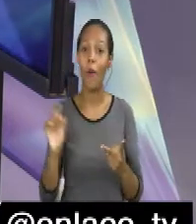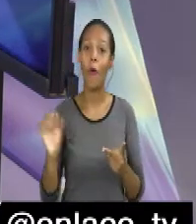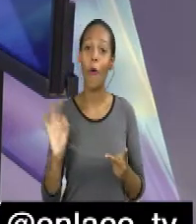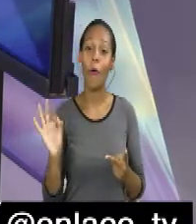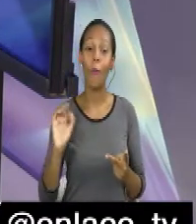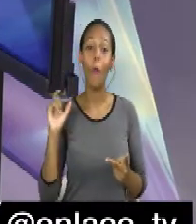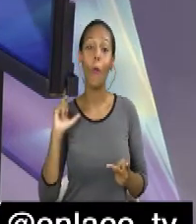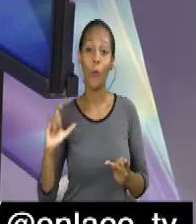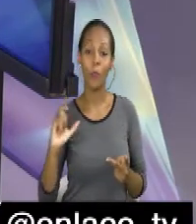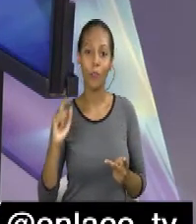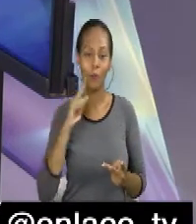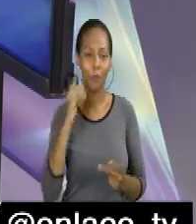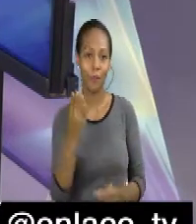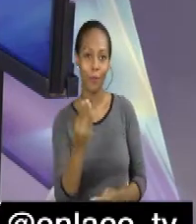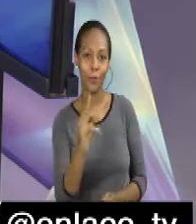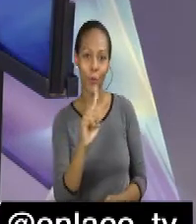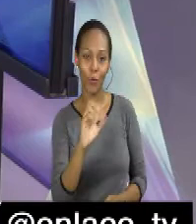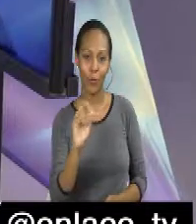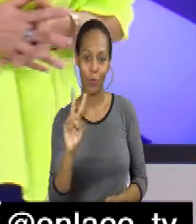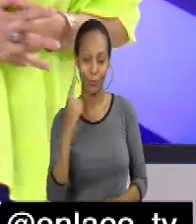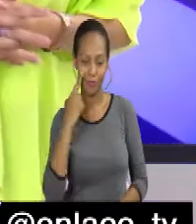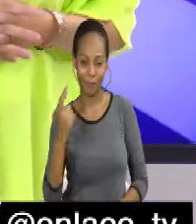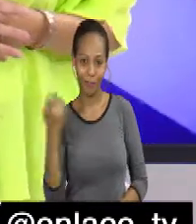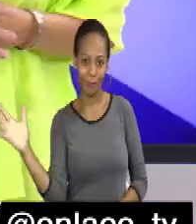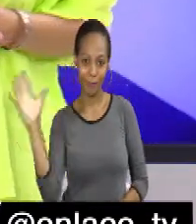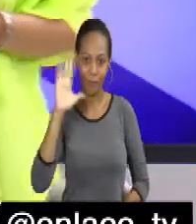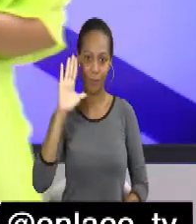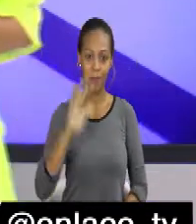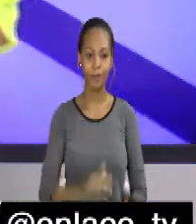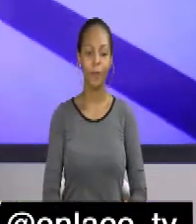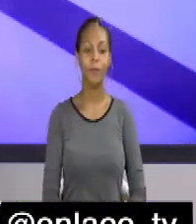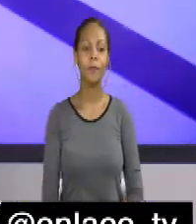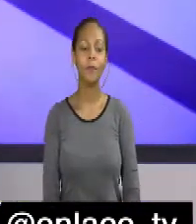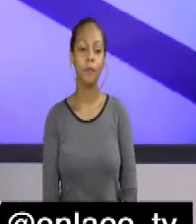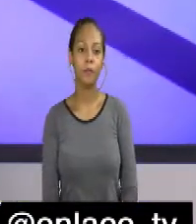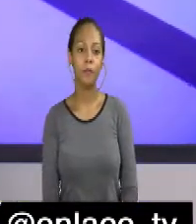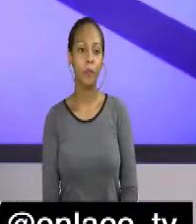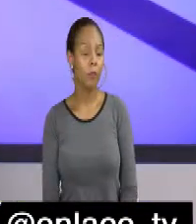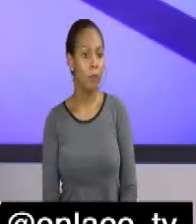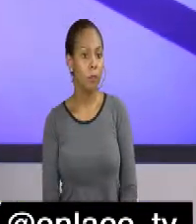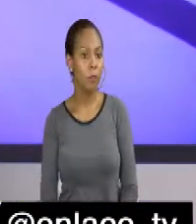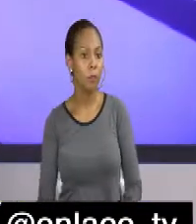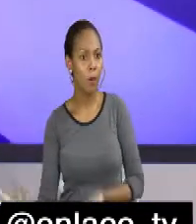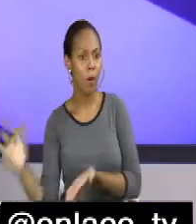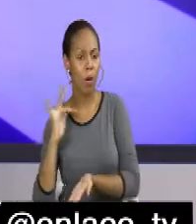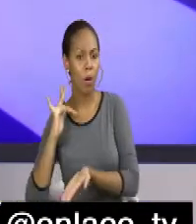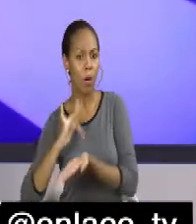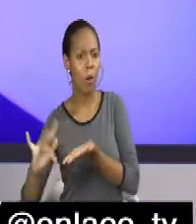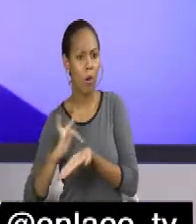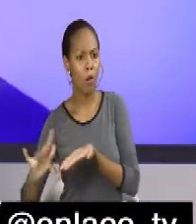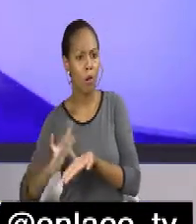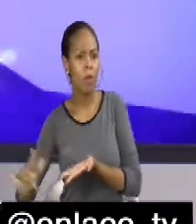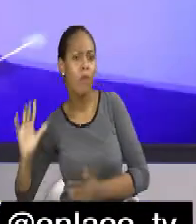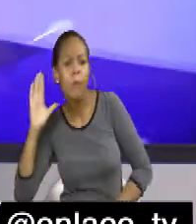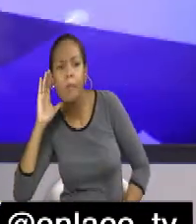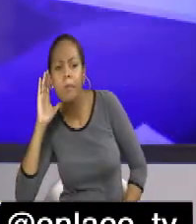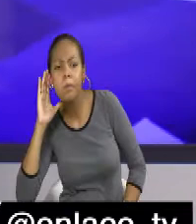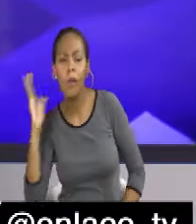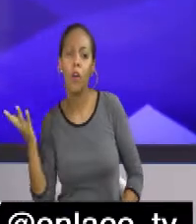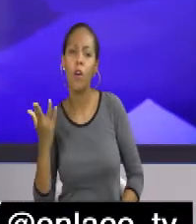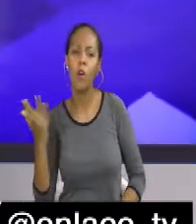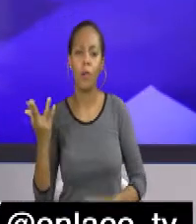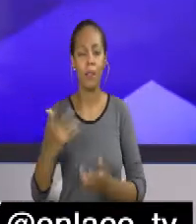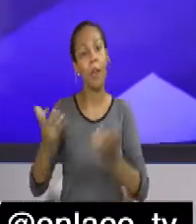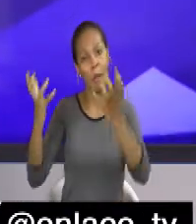A continuación, nuestros titulares. Una nueva emergencia se registró al interior de la refinería de Barranca Bermeja. Esta vez se trata de un